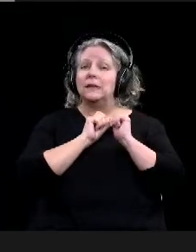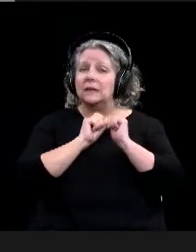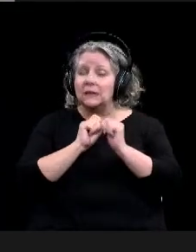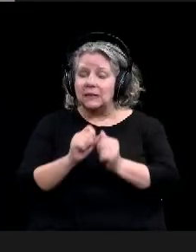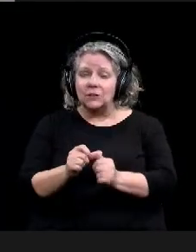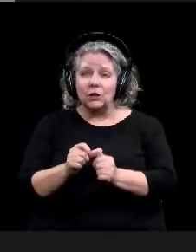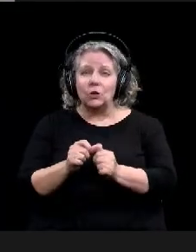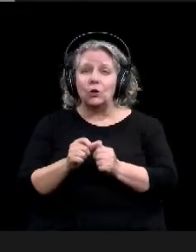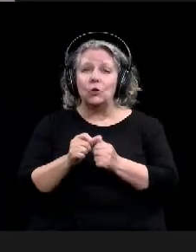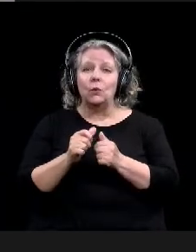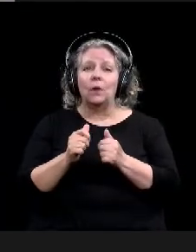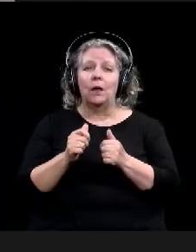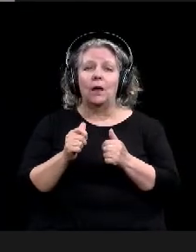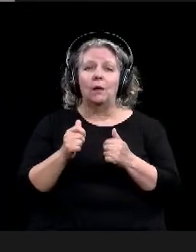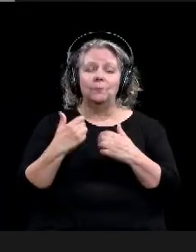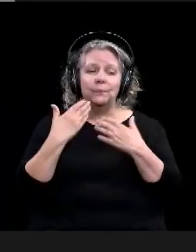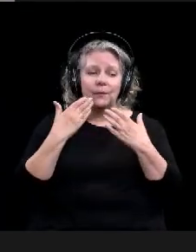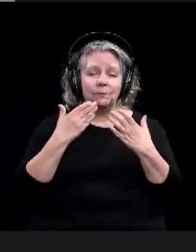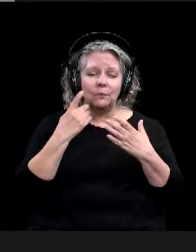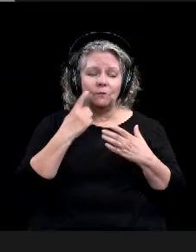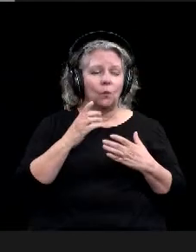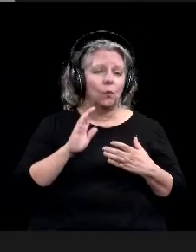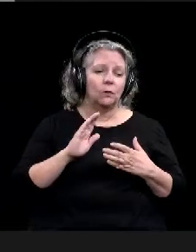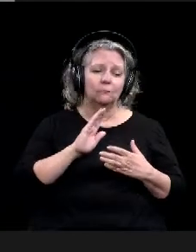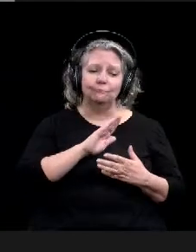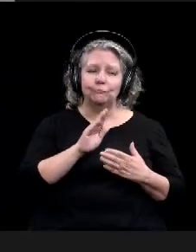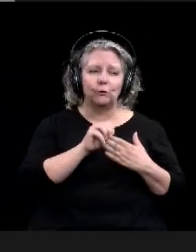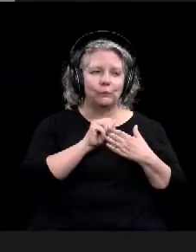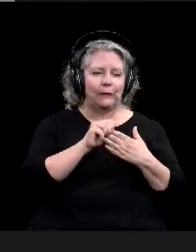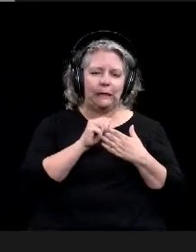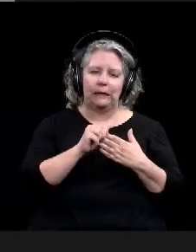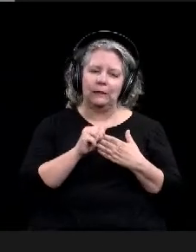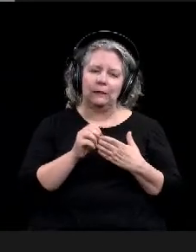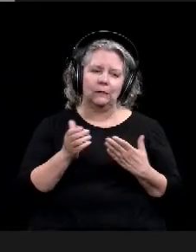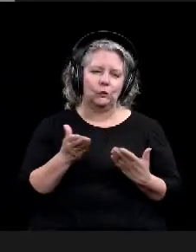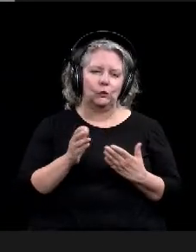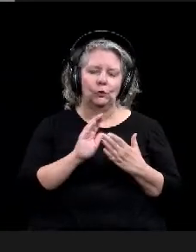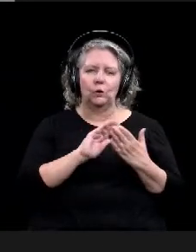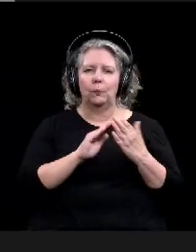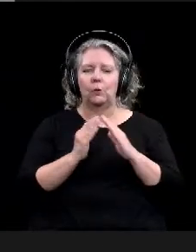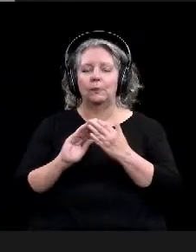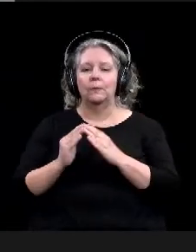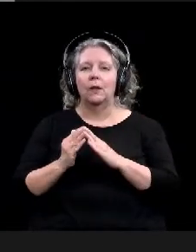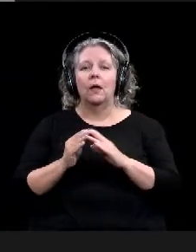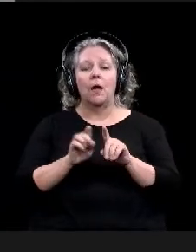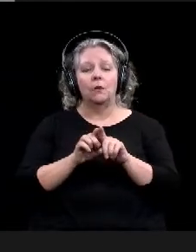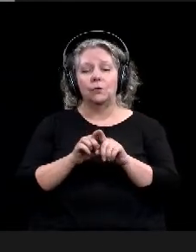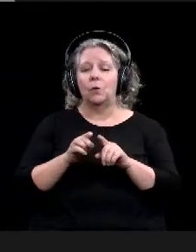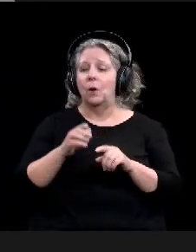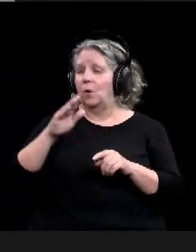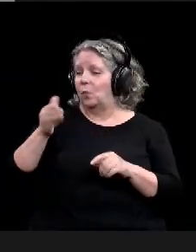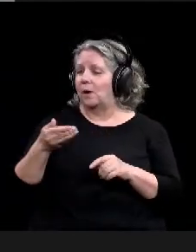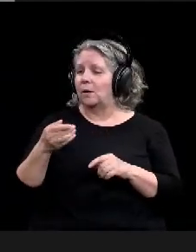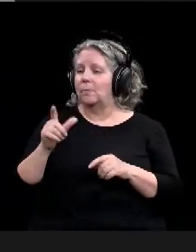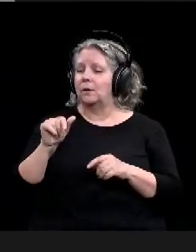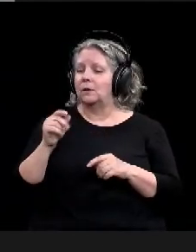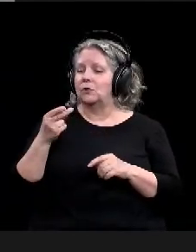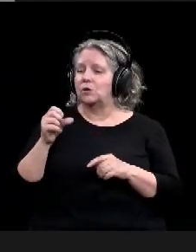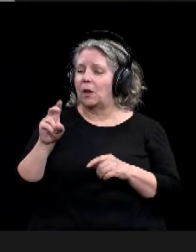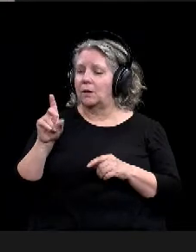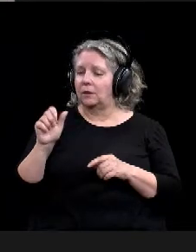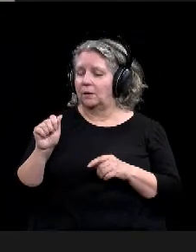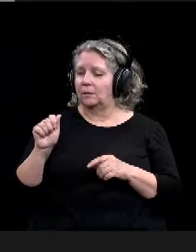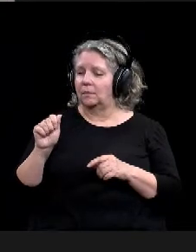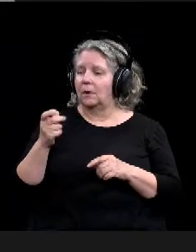nuestra comunidad también quiero dar la bienvenida stand a miami para este